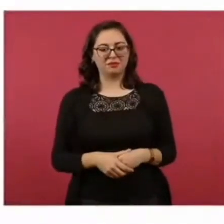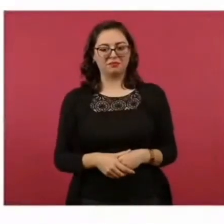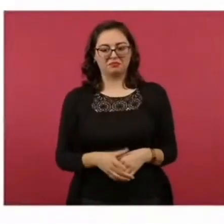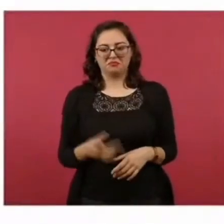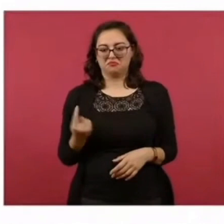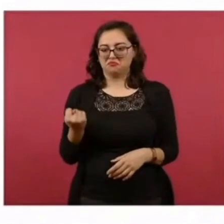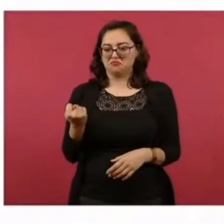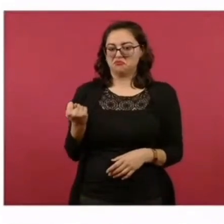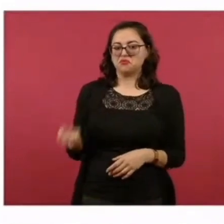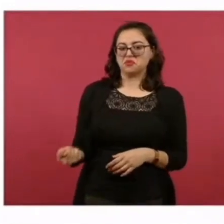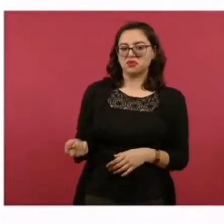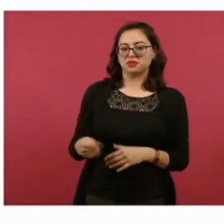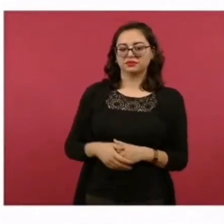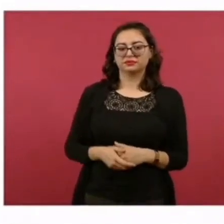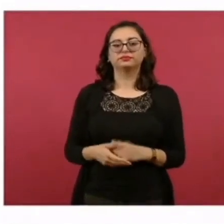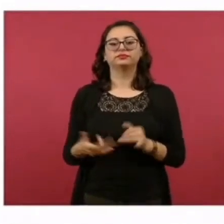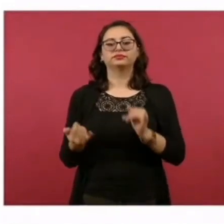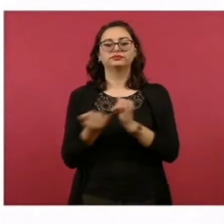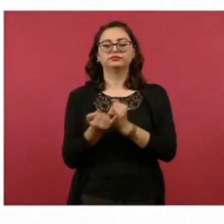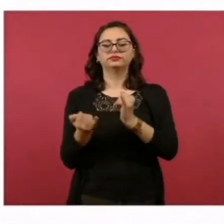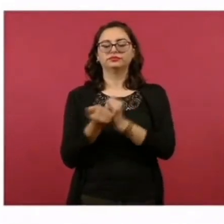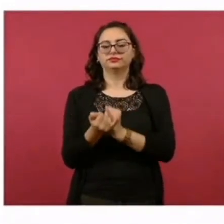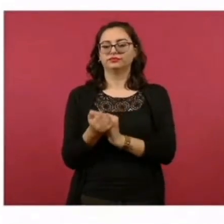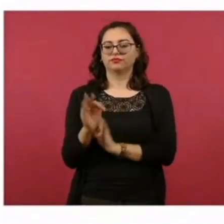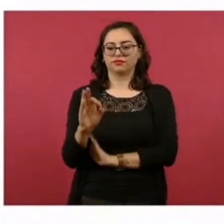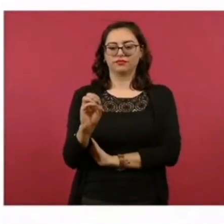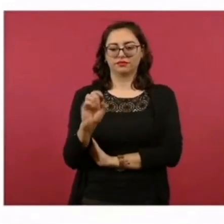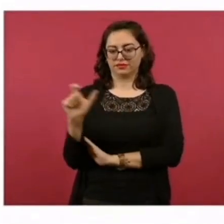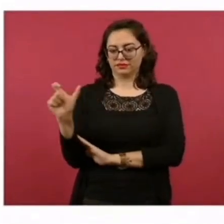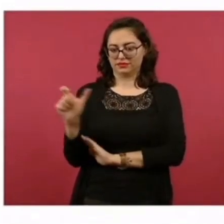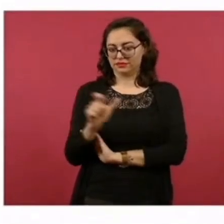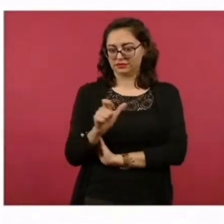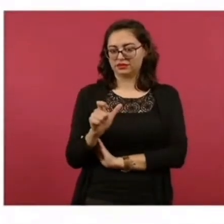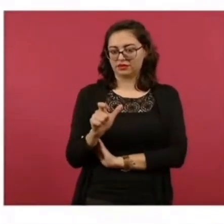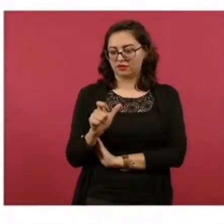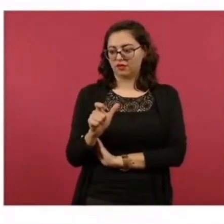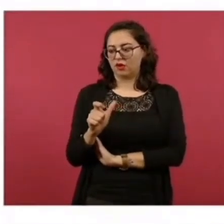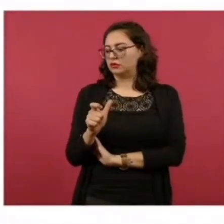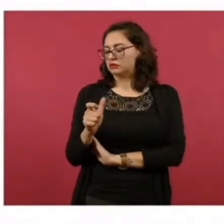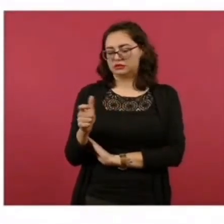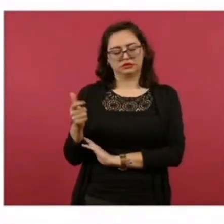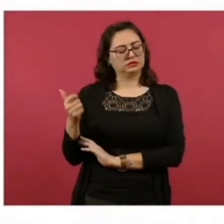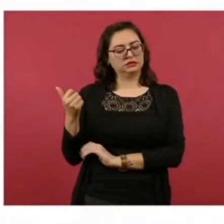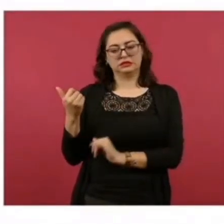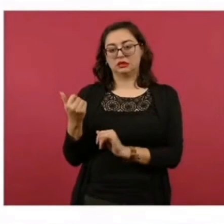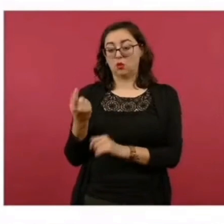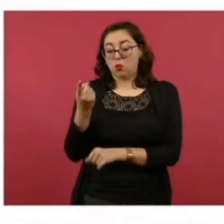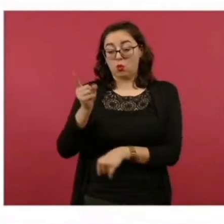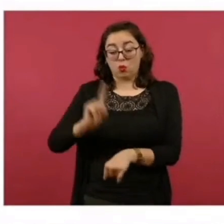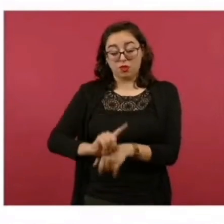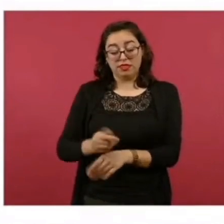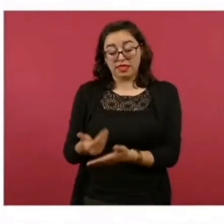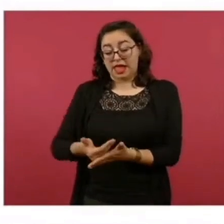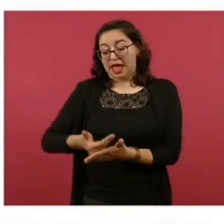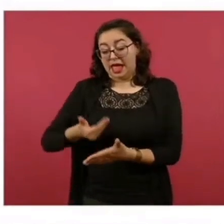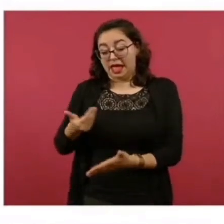aunque Fox ya tiene tiempo que no está exacto.